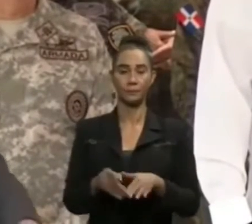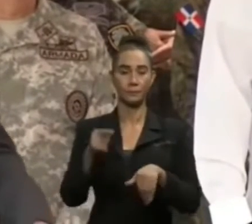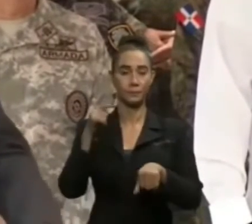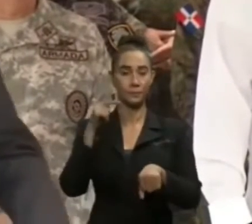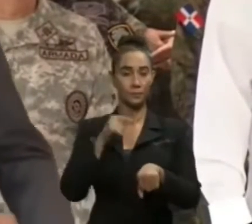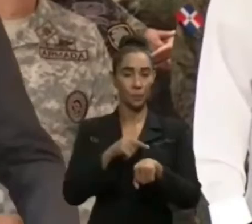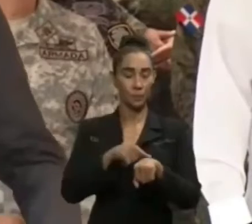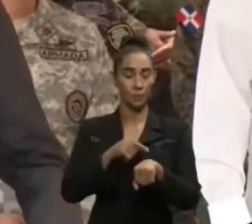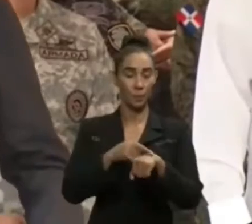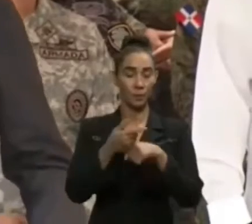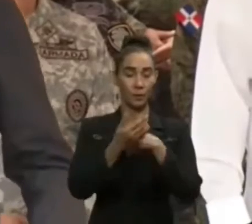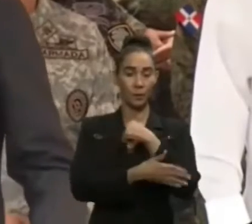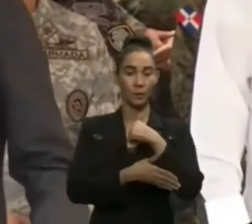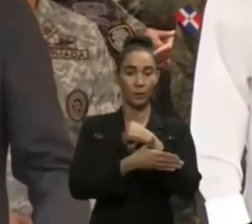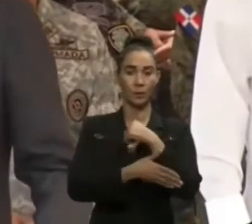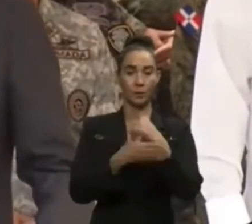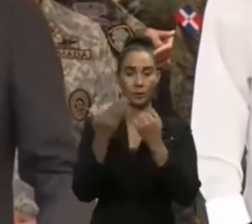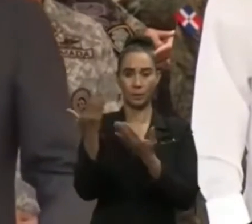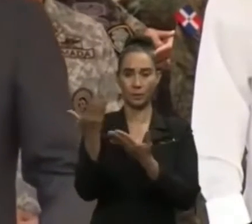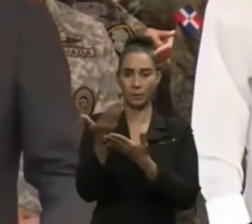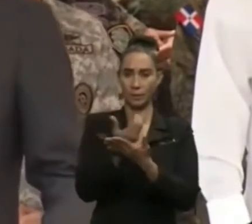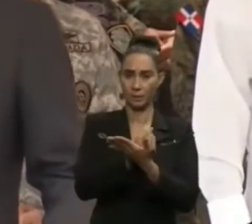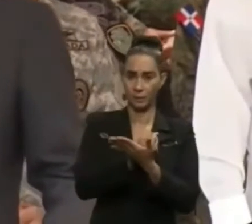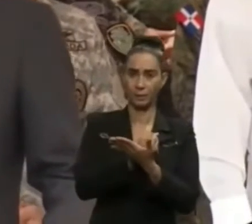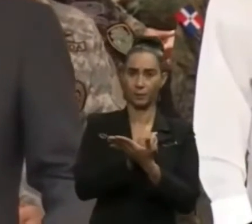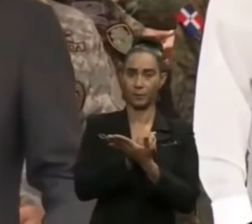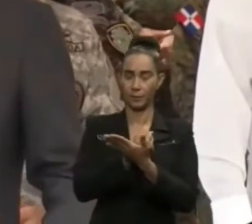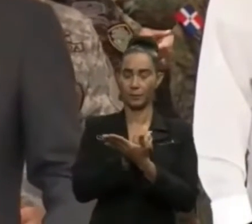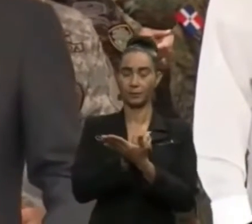en que el país se está recuperando